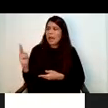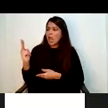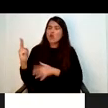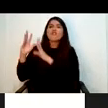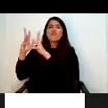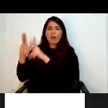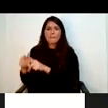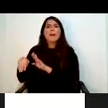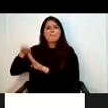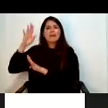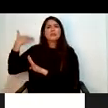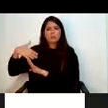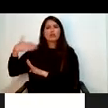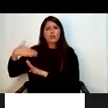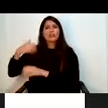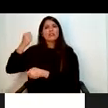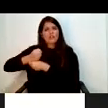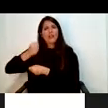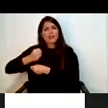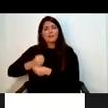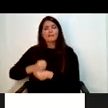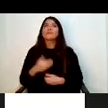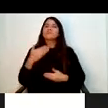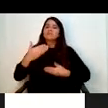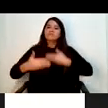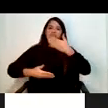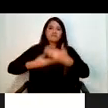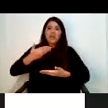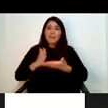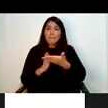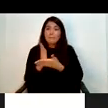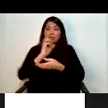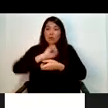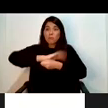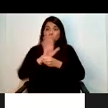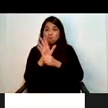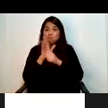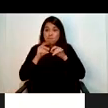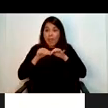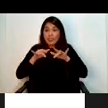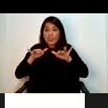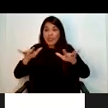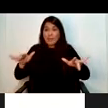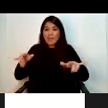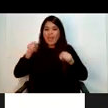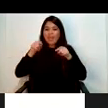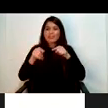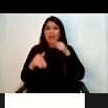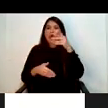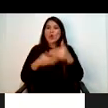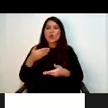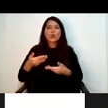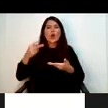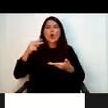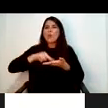relevante poder abordarla. Resulta que llegó la pandemia y esta conducta se volvió un